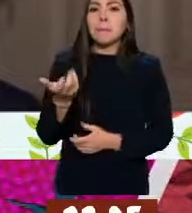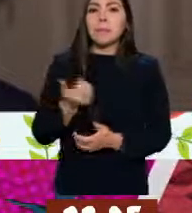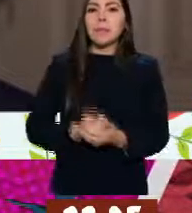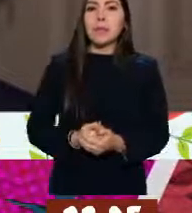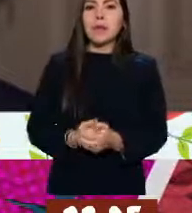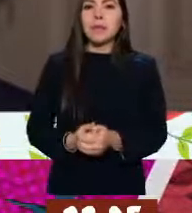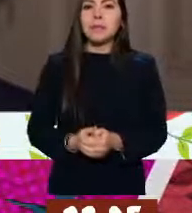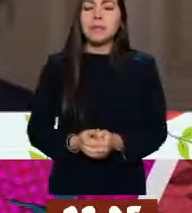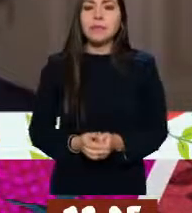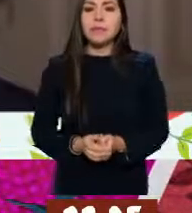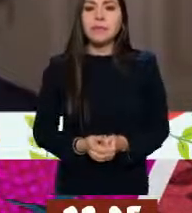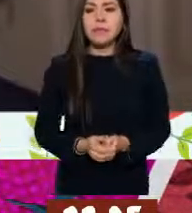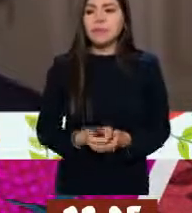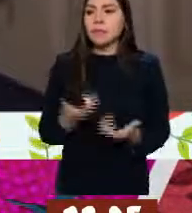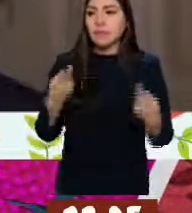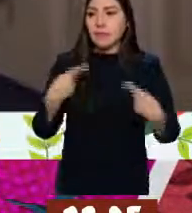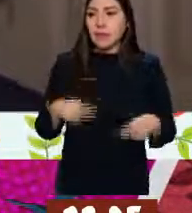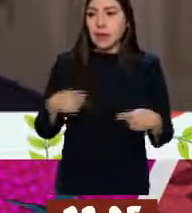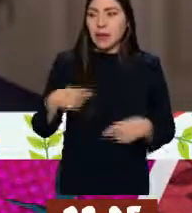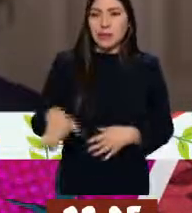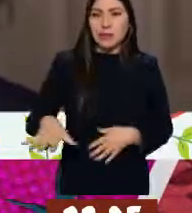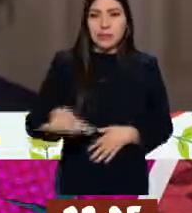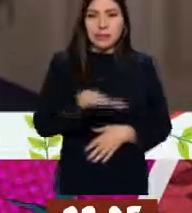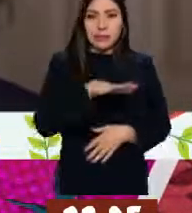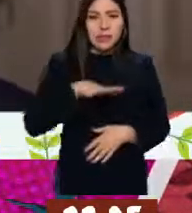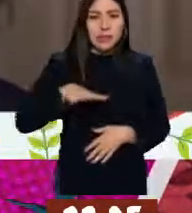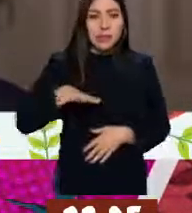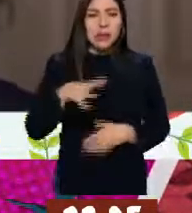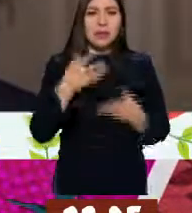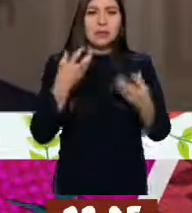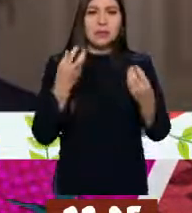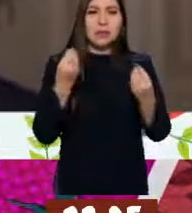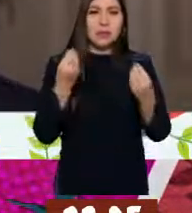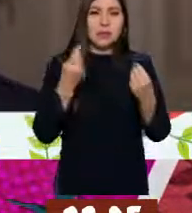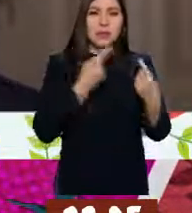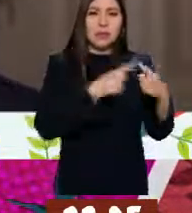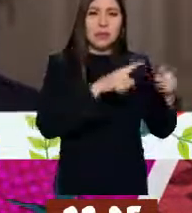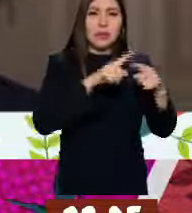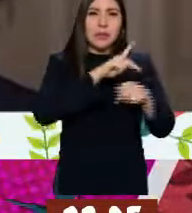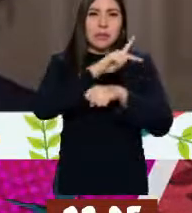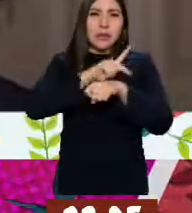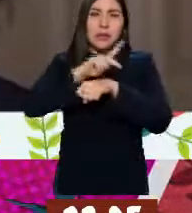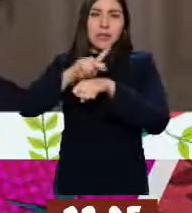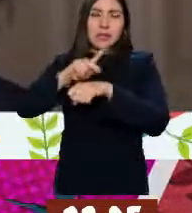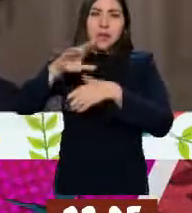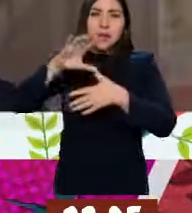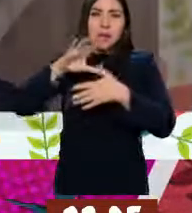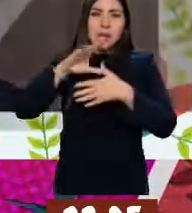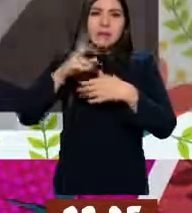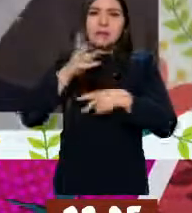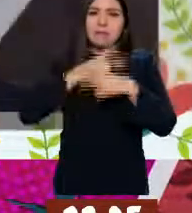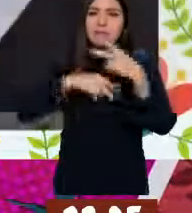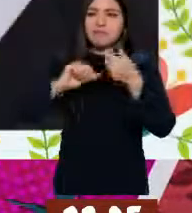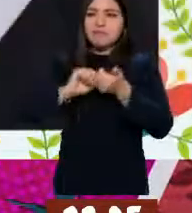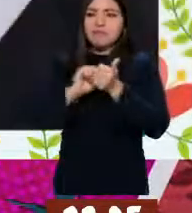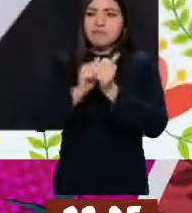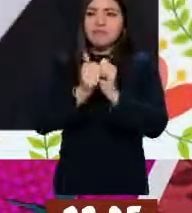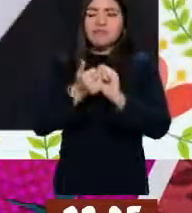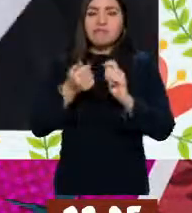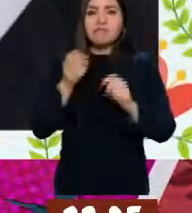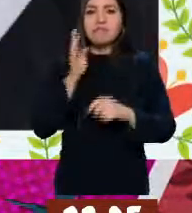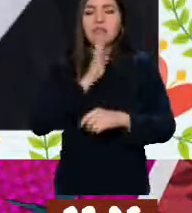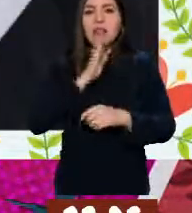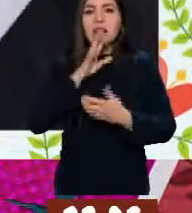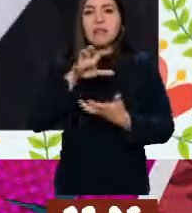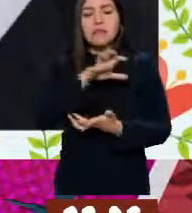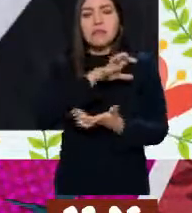una degradación social en muchos países de América, ¿no? Uno piensa en términos de la guerra del narco, y mi